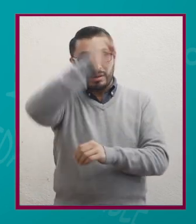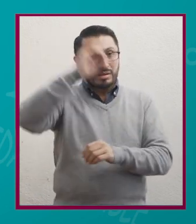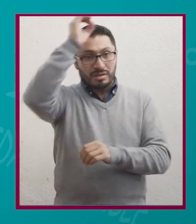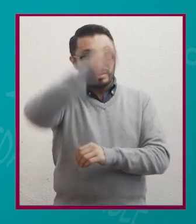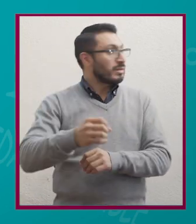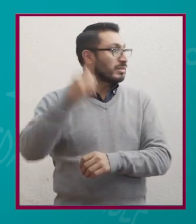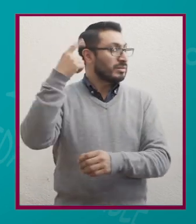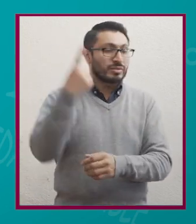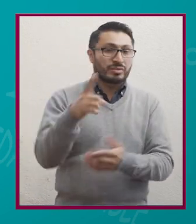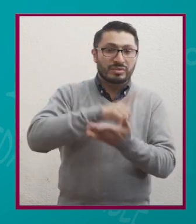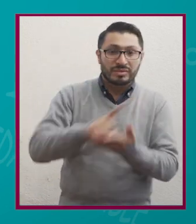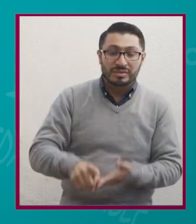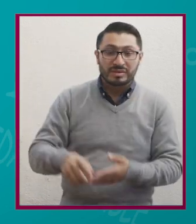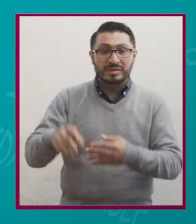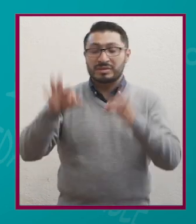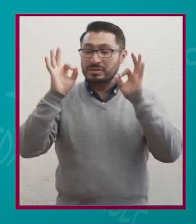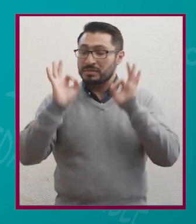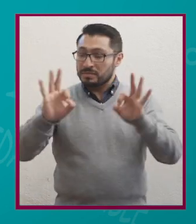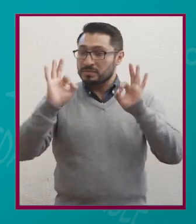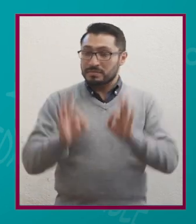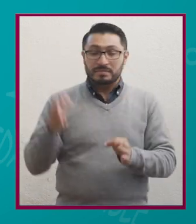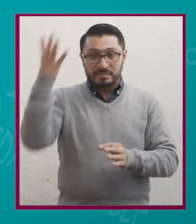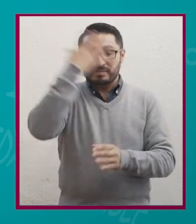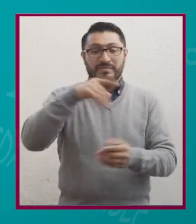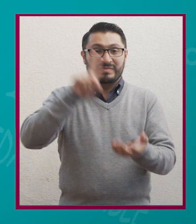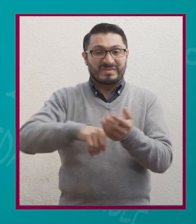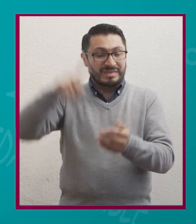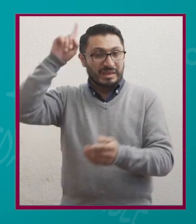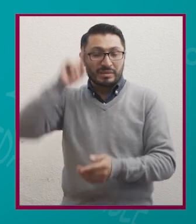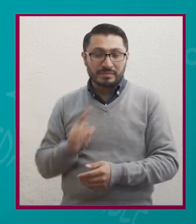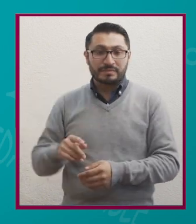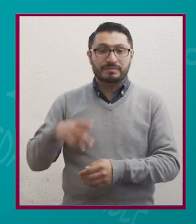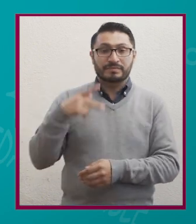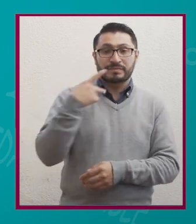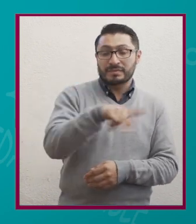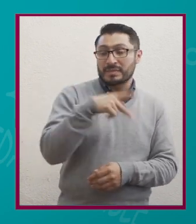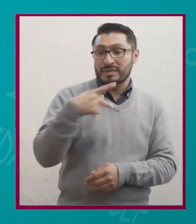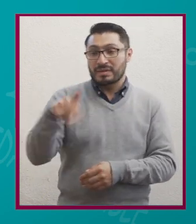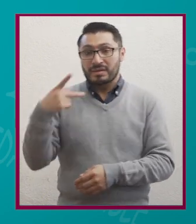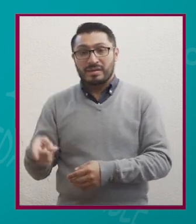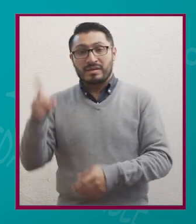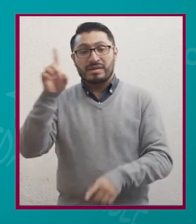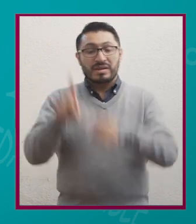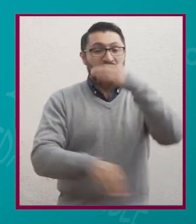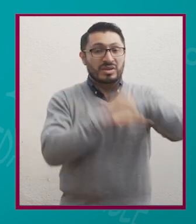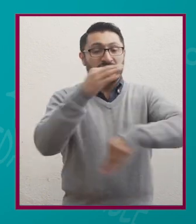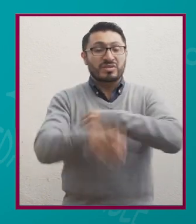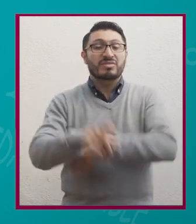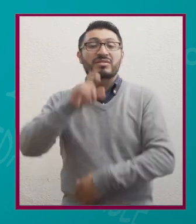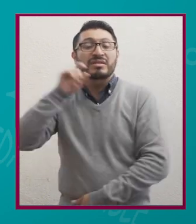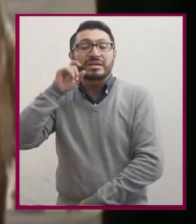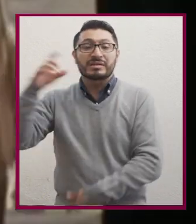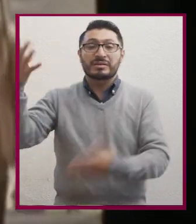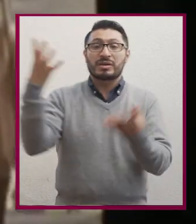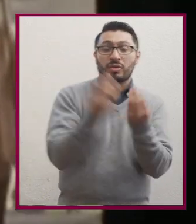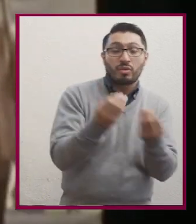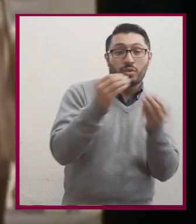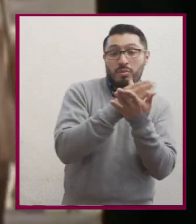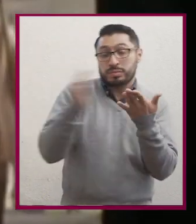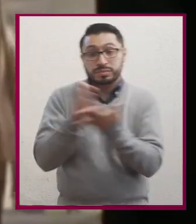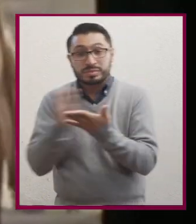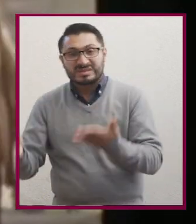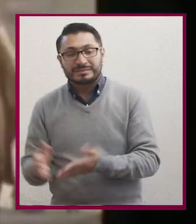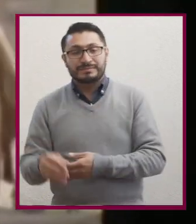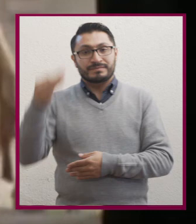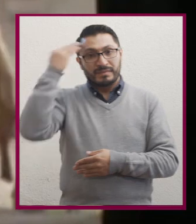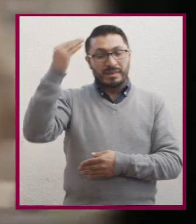es uno de los derechos más preciosos de la mujer. Las propiedades pertenecen a todos los sexos reunidos o separados. Durante esta